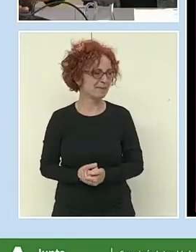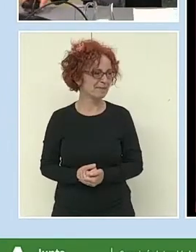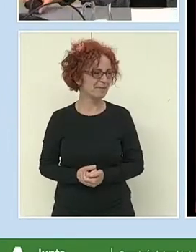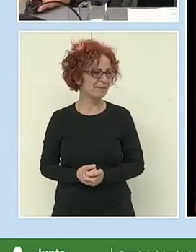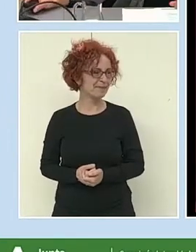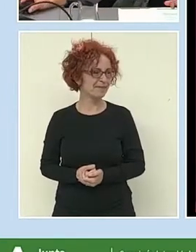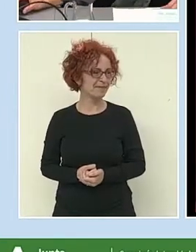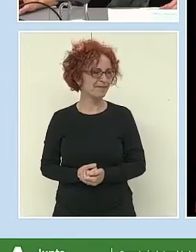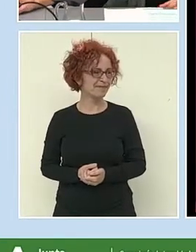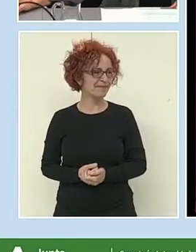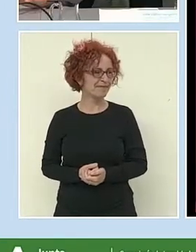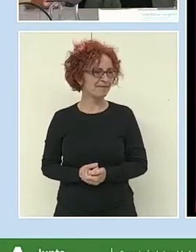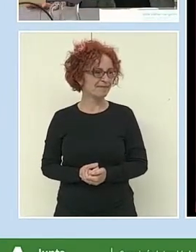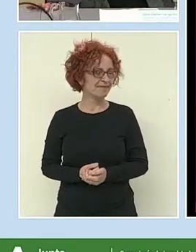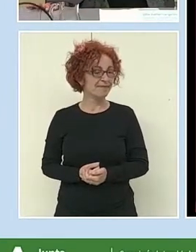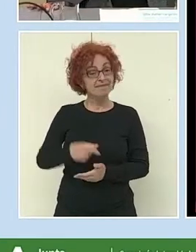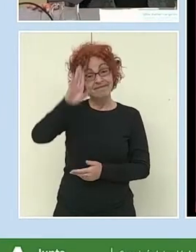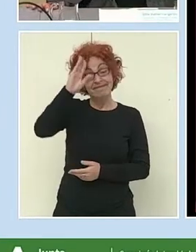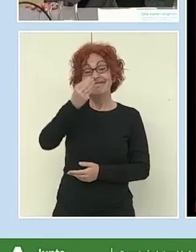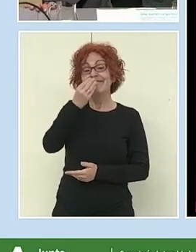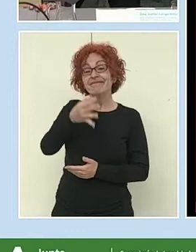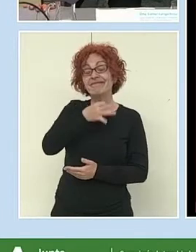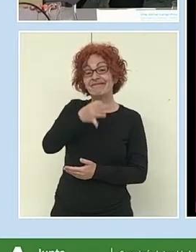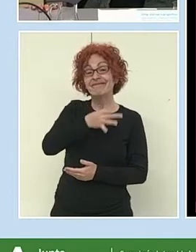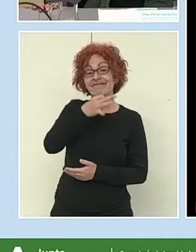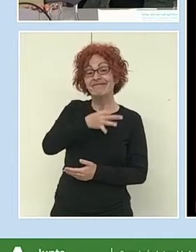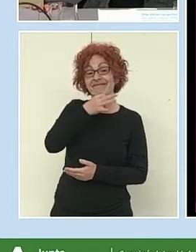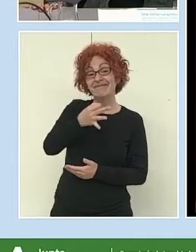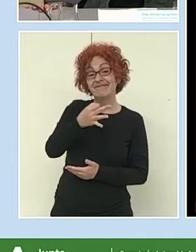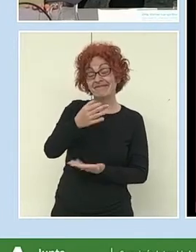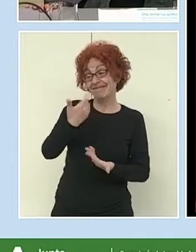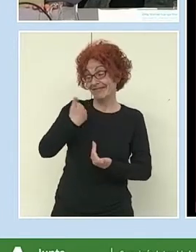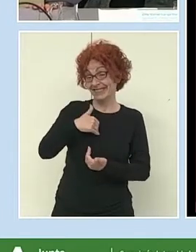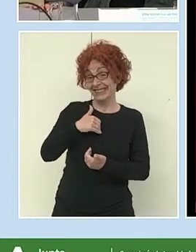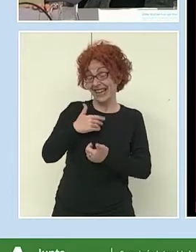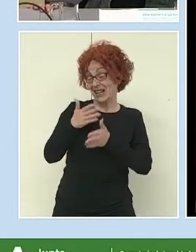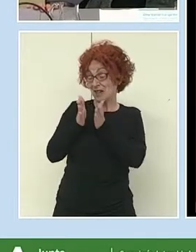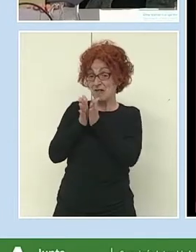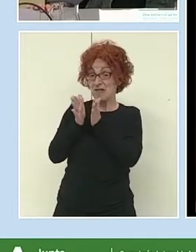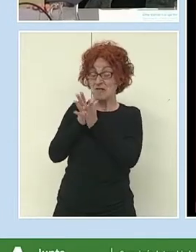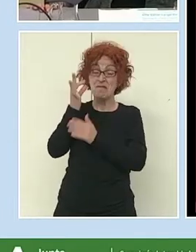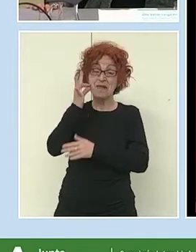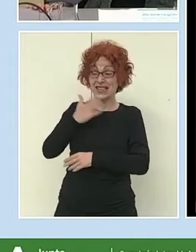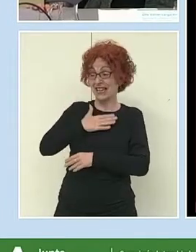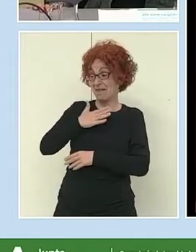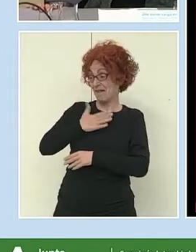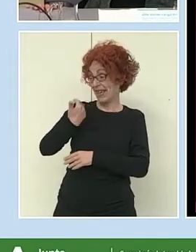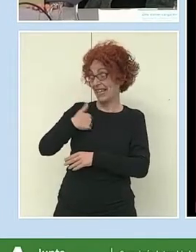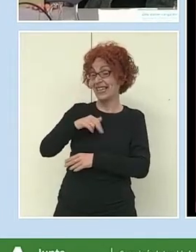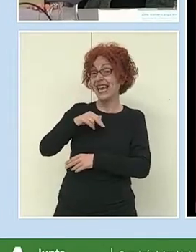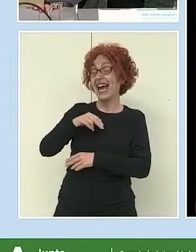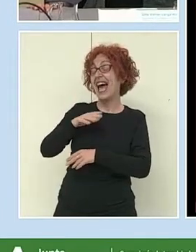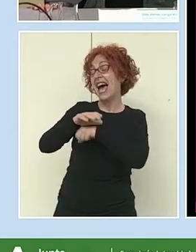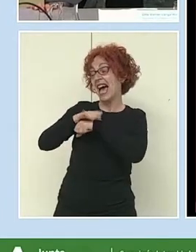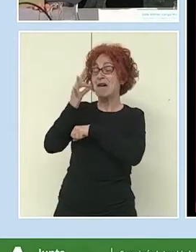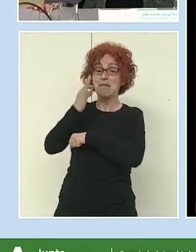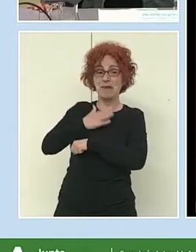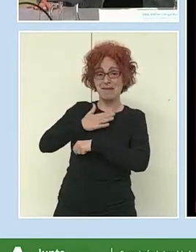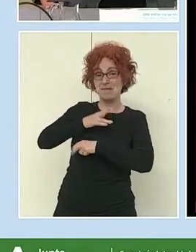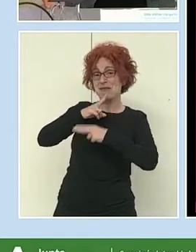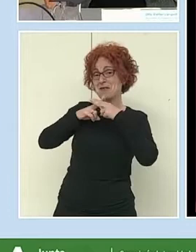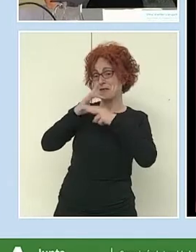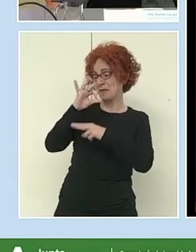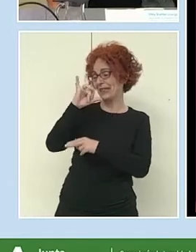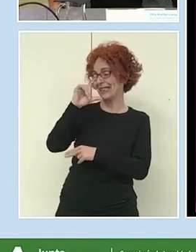¿no? Buenas tardes, pues como me ha presentado mi compañera y amiga Silvia, pues yo